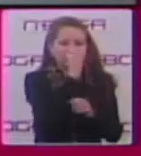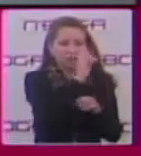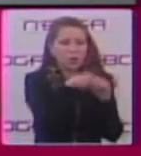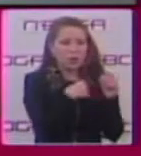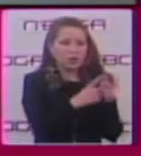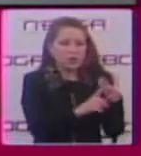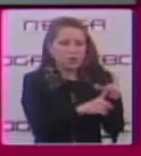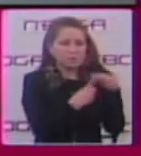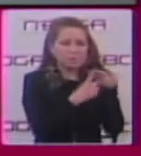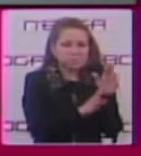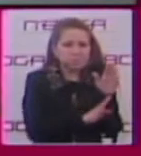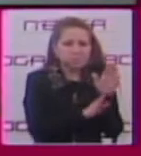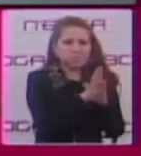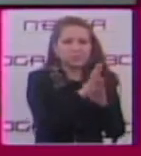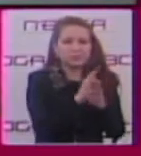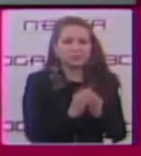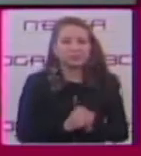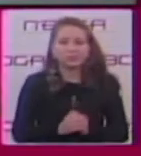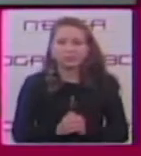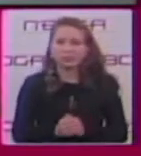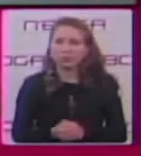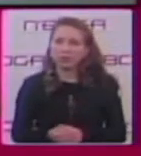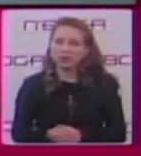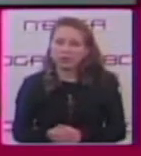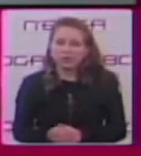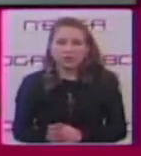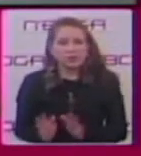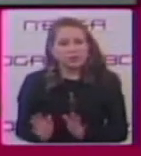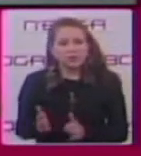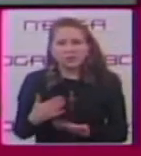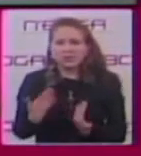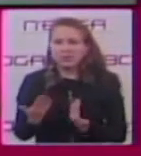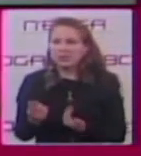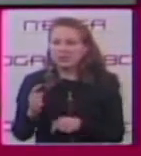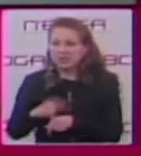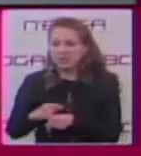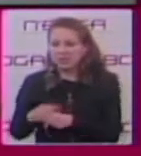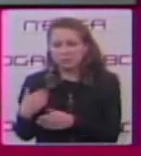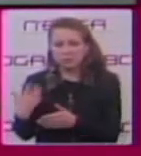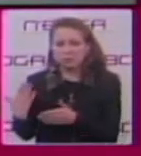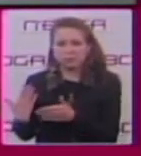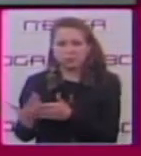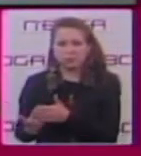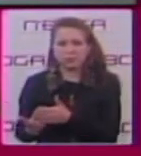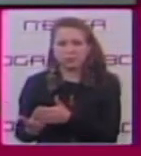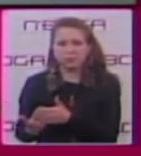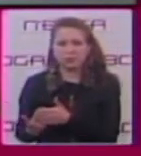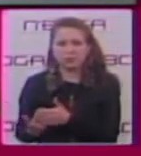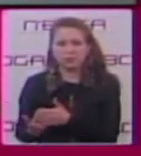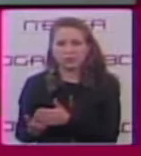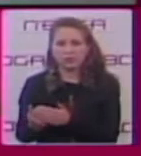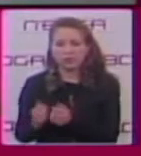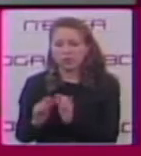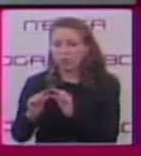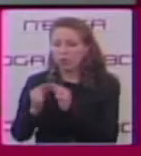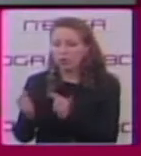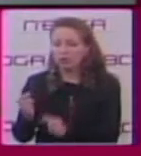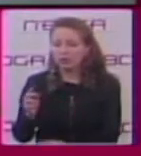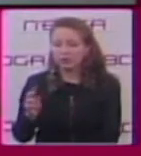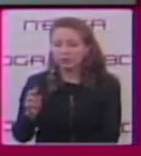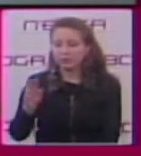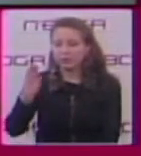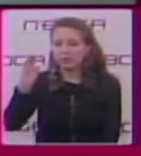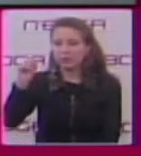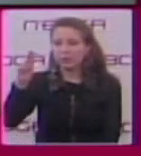de emprender? Bueno, digamos que nosotros llevamos algún tiempo con la Vecindad de los Cuates. La Vecindad